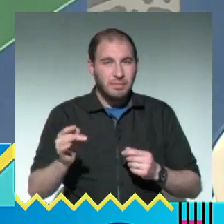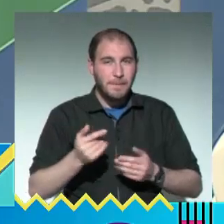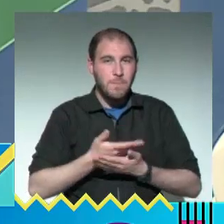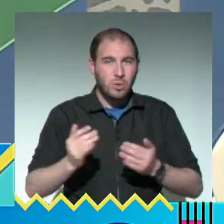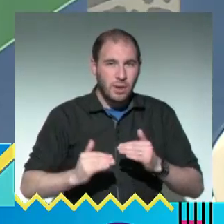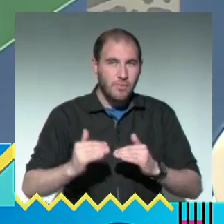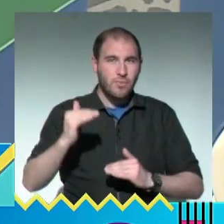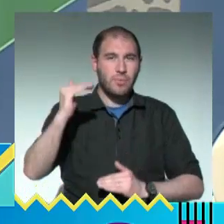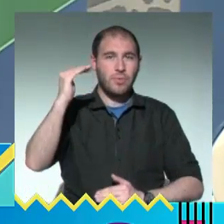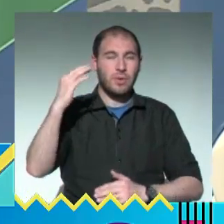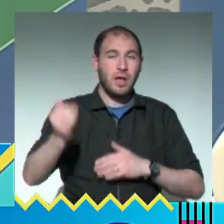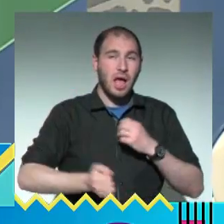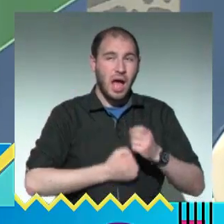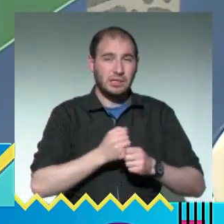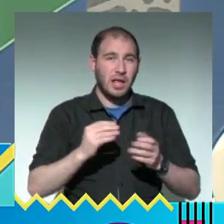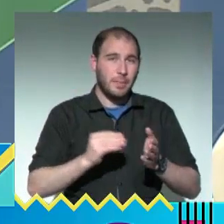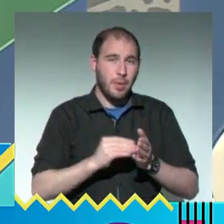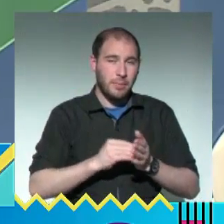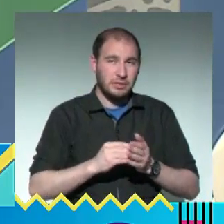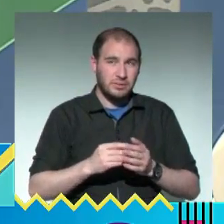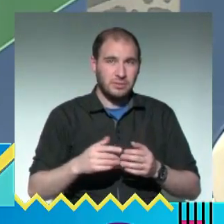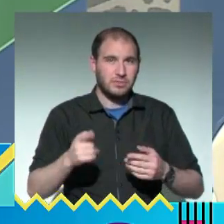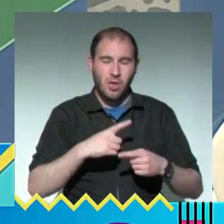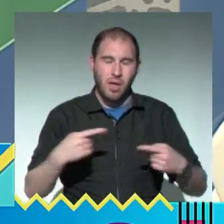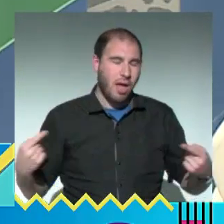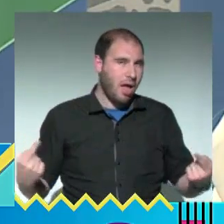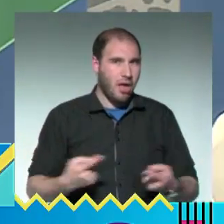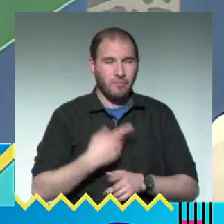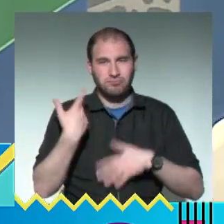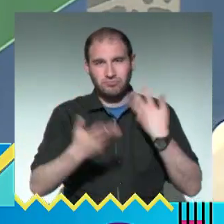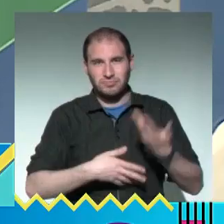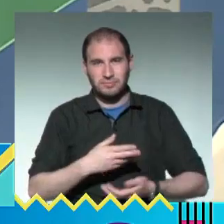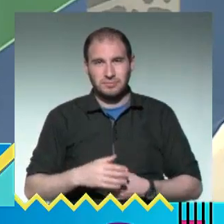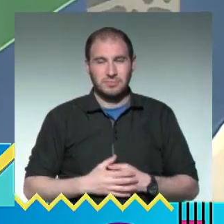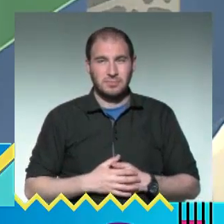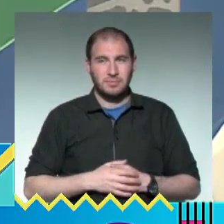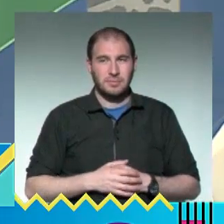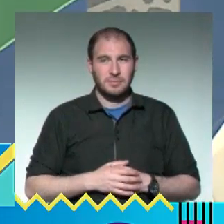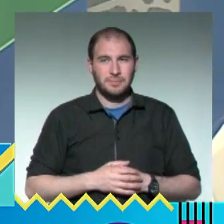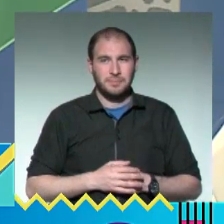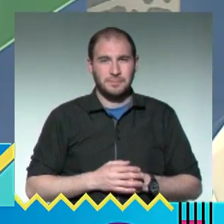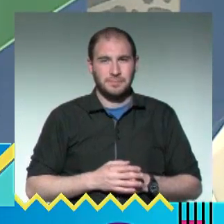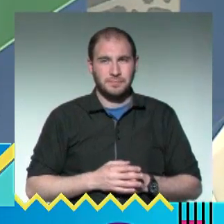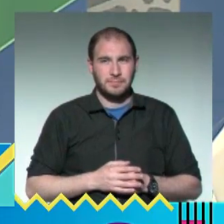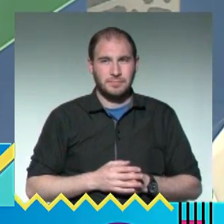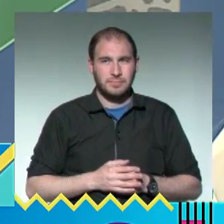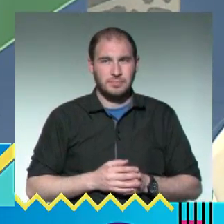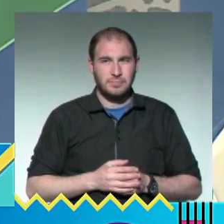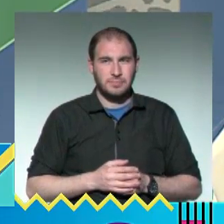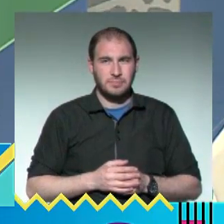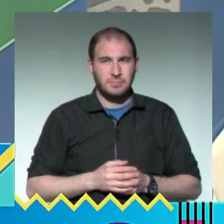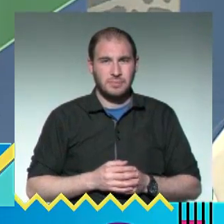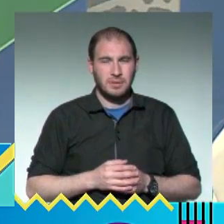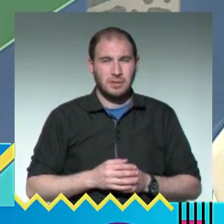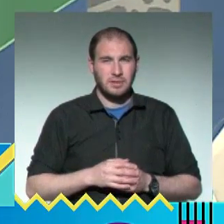pública subía, hasta que llega en un momento que se estrangulaba todo y explotaba. Entonces vos tuviste un